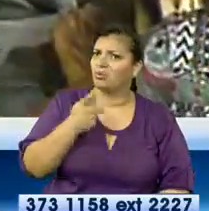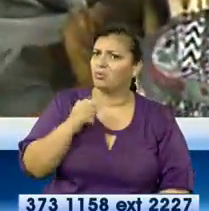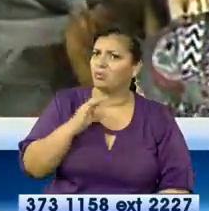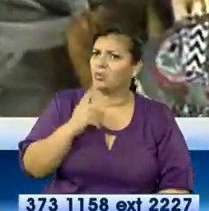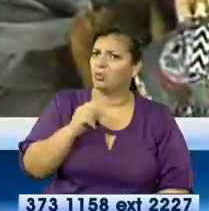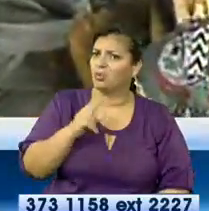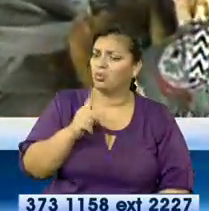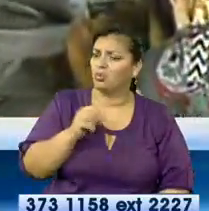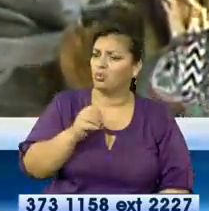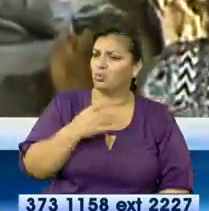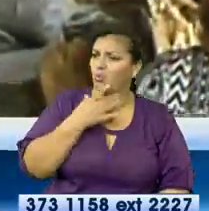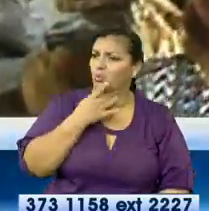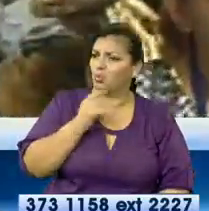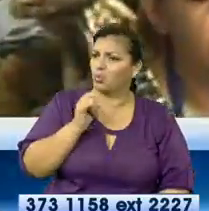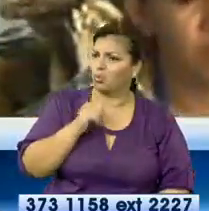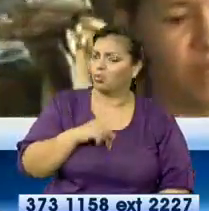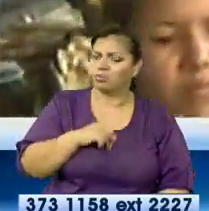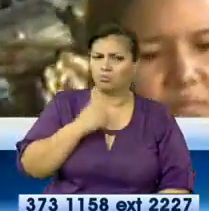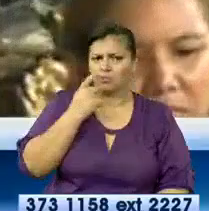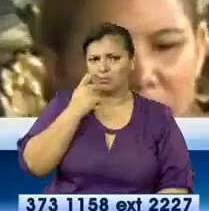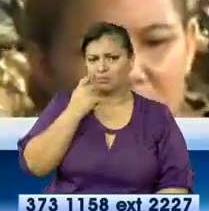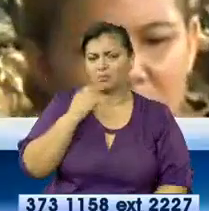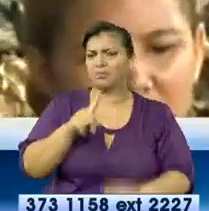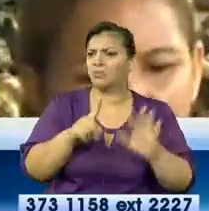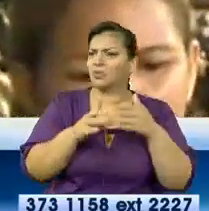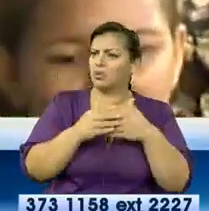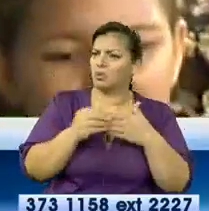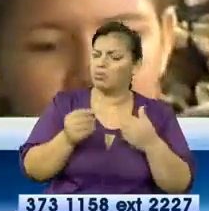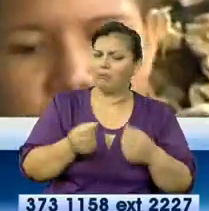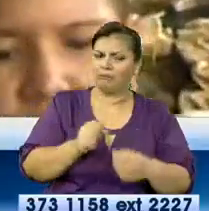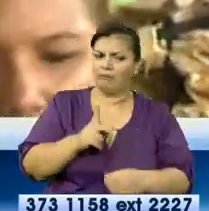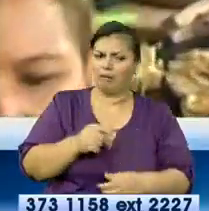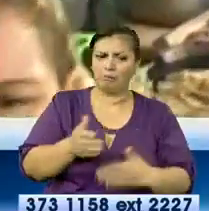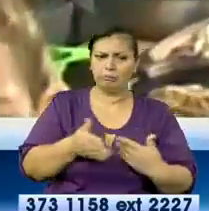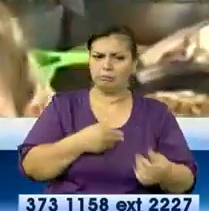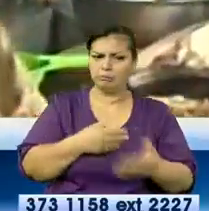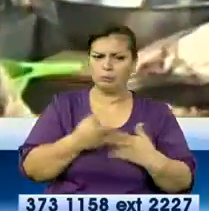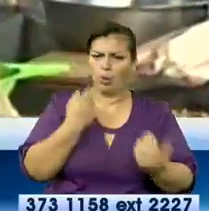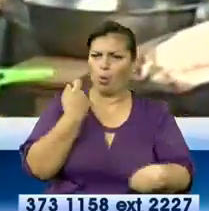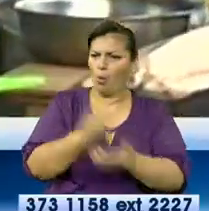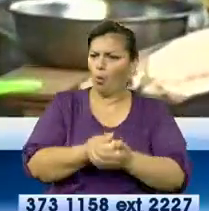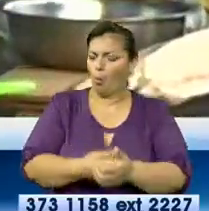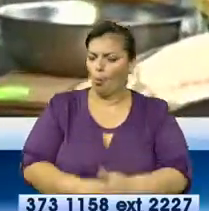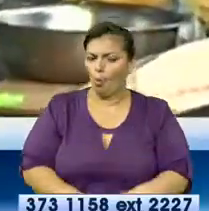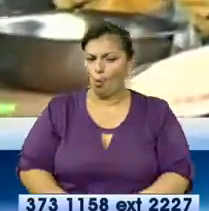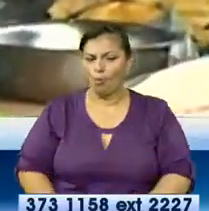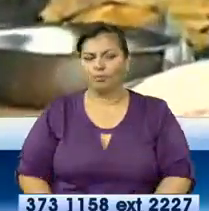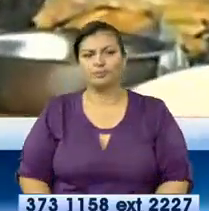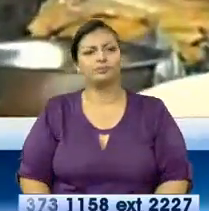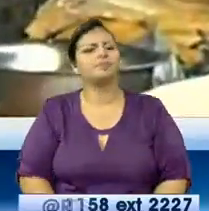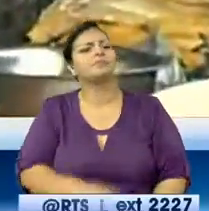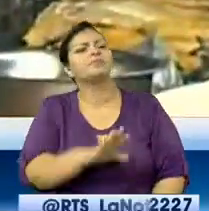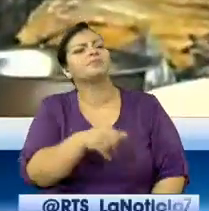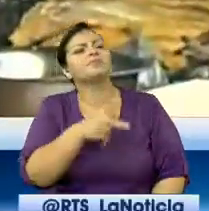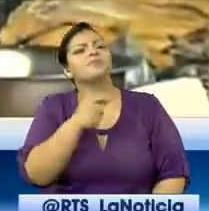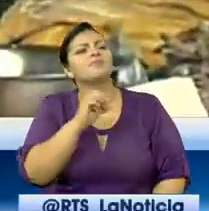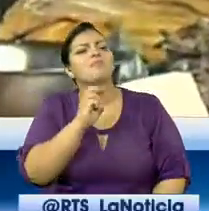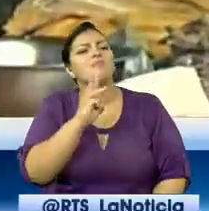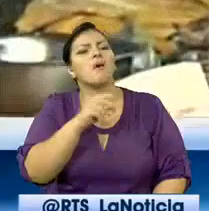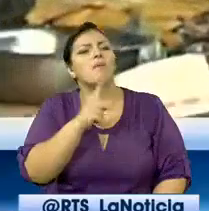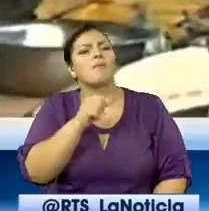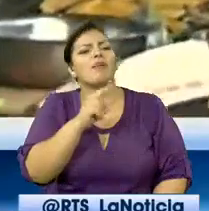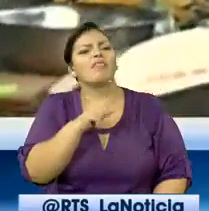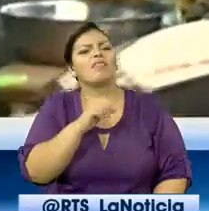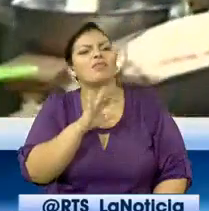otro Claro pero el pampanito cómo está el pampanito $ pero la diferencia es poca para decirte con